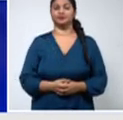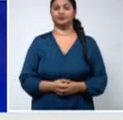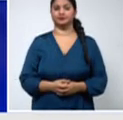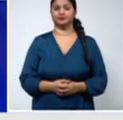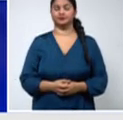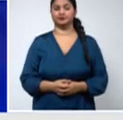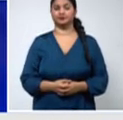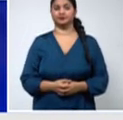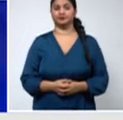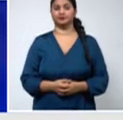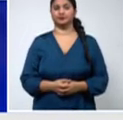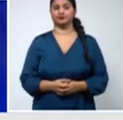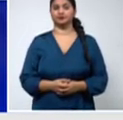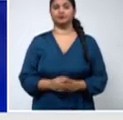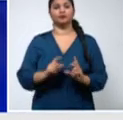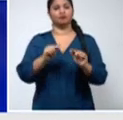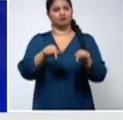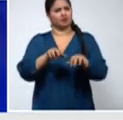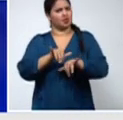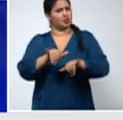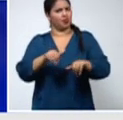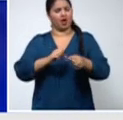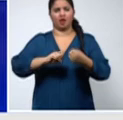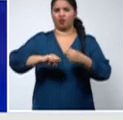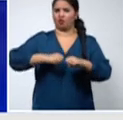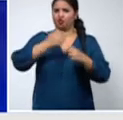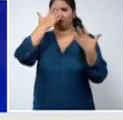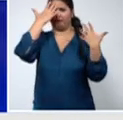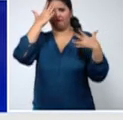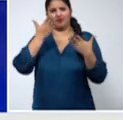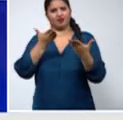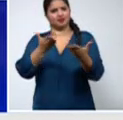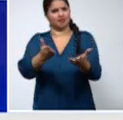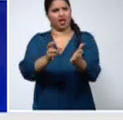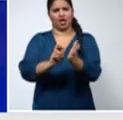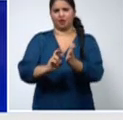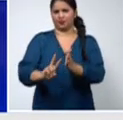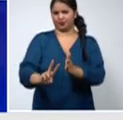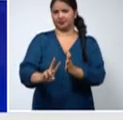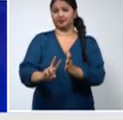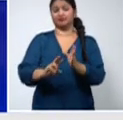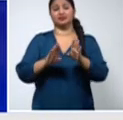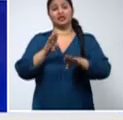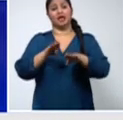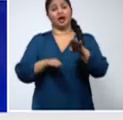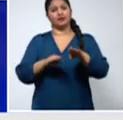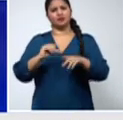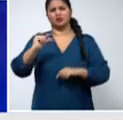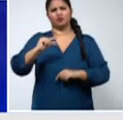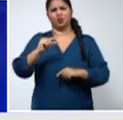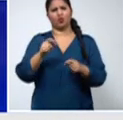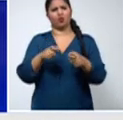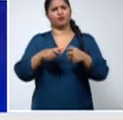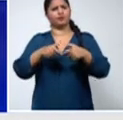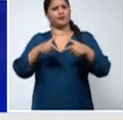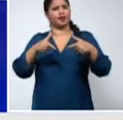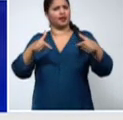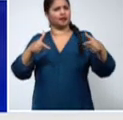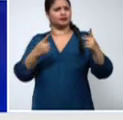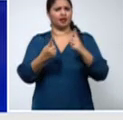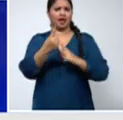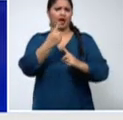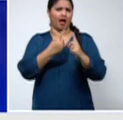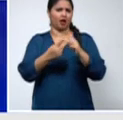mantiene un control de la pandemia, independientemente de que en determinados momentos ha tenido sus incrementos, pero lo